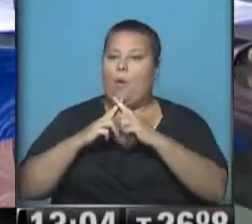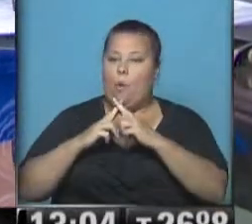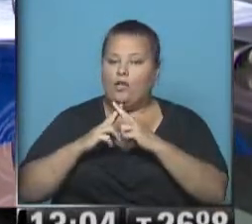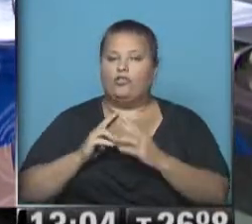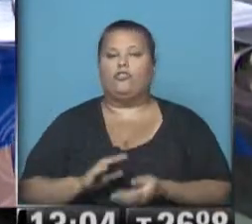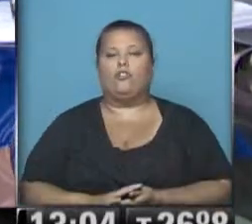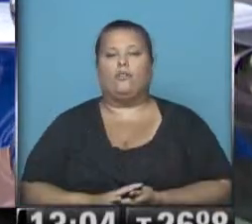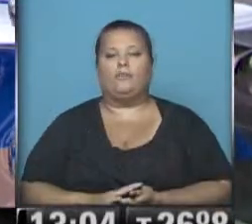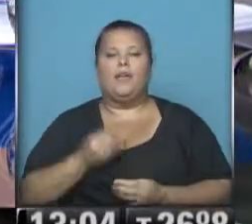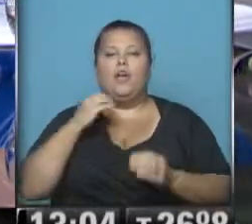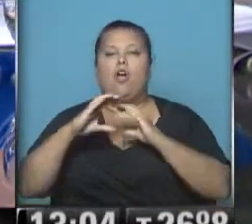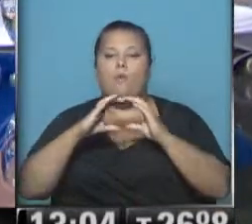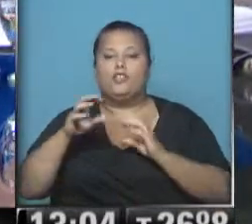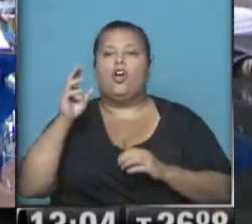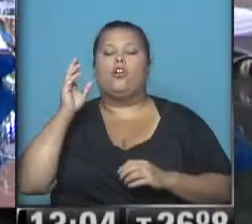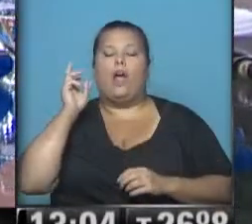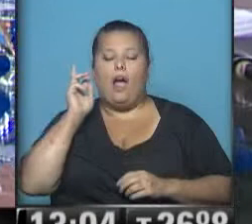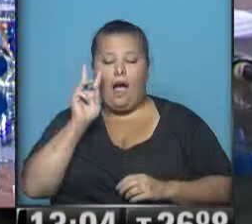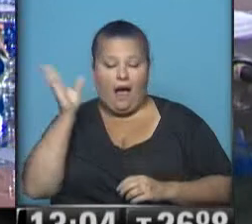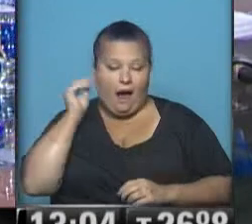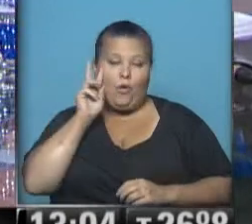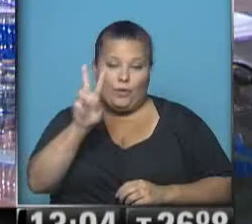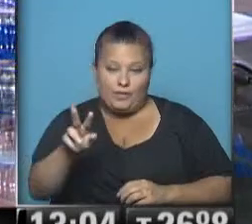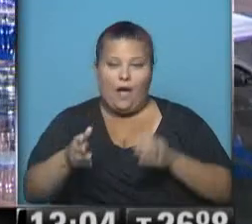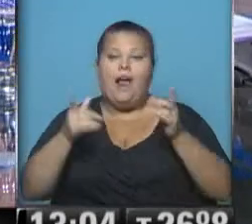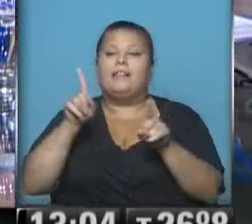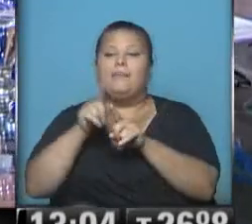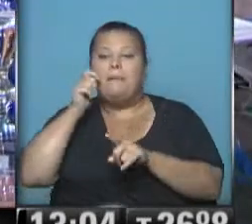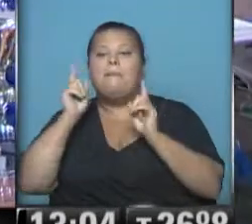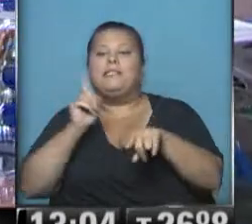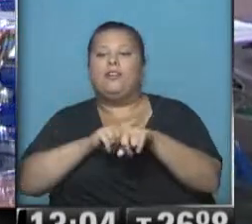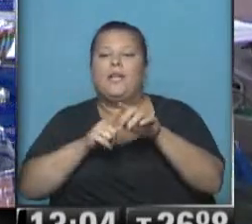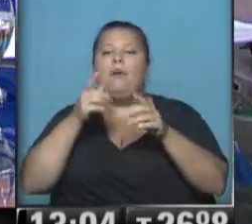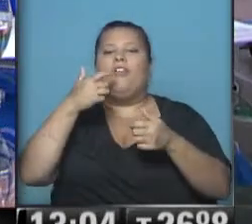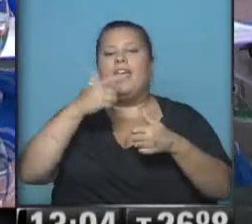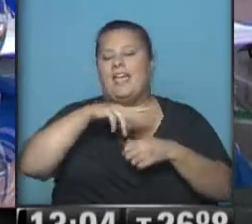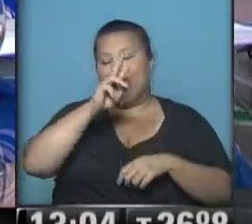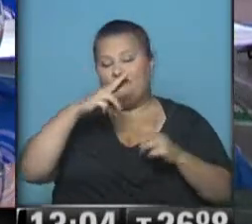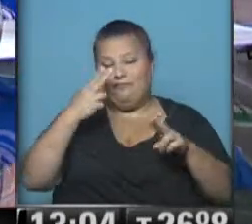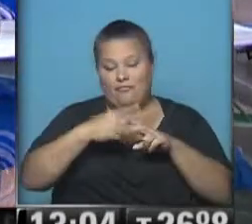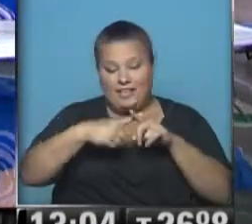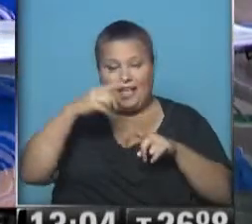de comunicación audiovisual en Mar del Plata se hace paralelo al Festival de Cine, donde vamos a volver enseguida con Gabriela Radice. Y ahora